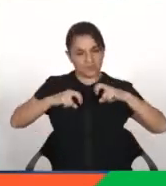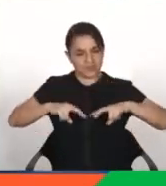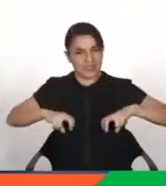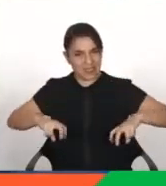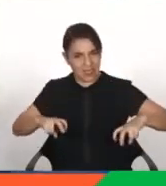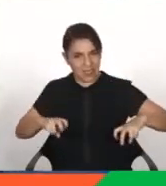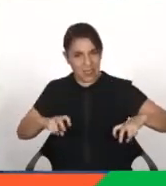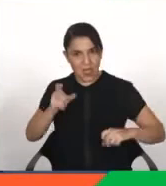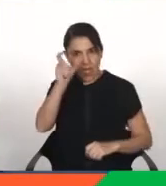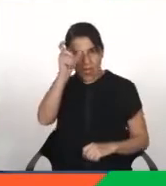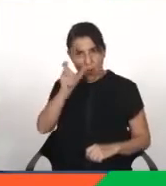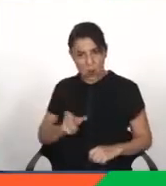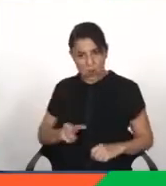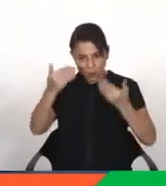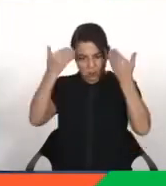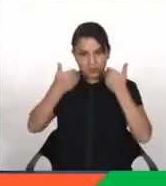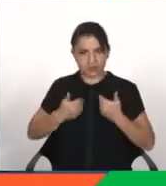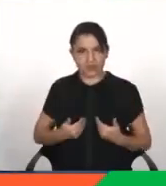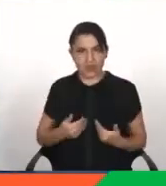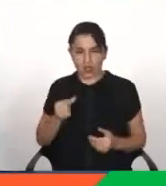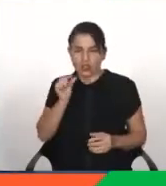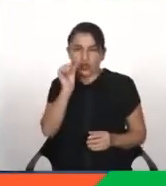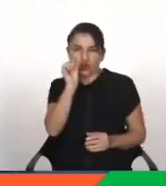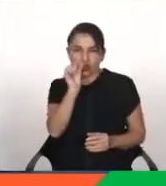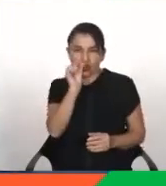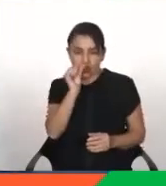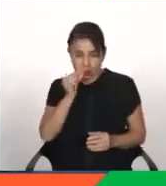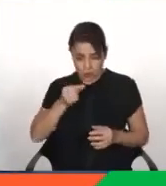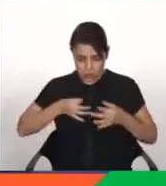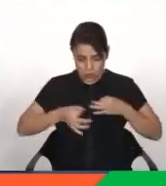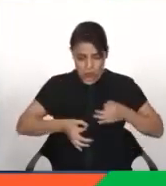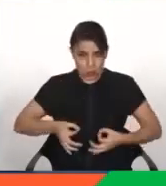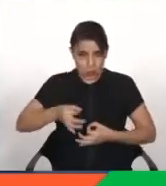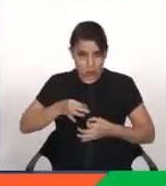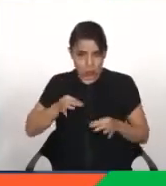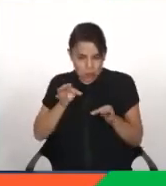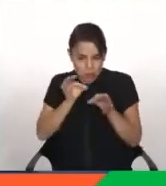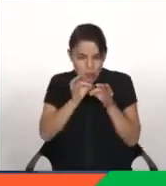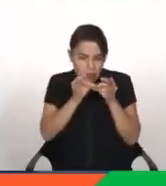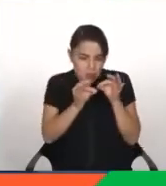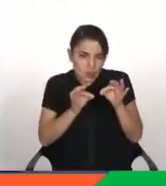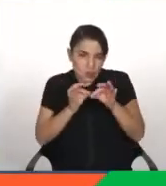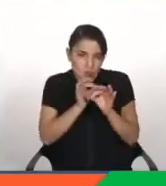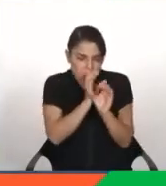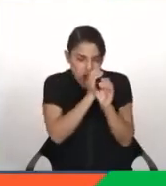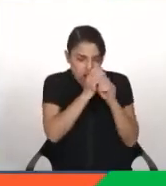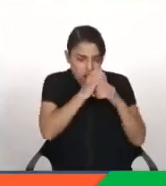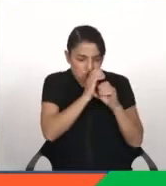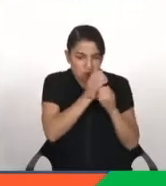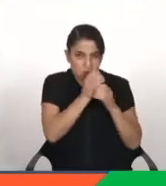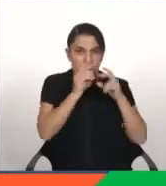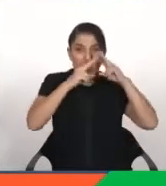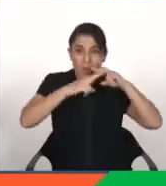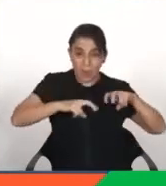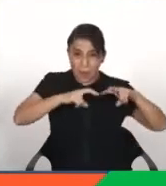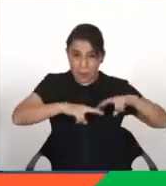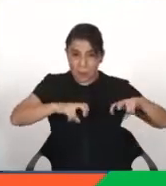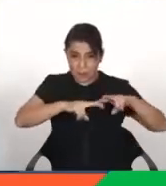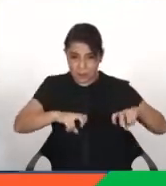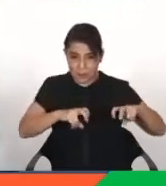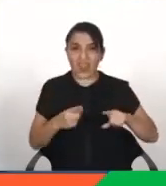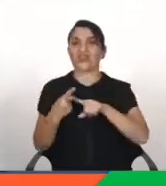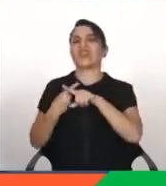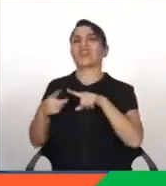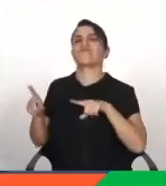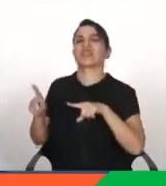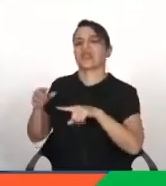cómo funciona a escala microscópica, ¿vale? O sea, a escala pues, de células, de genes y de proteínas. Esto la diferencia mucho, por ejemplo, con la medicina, ¿no? Que hay mucha